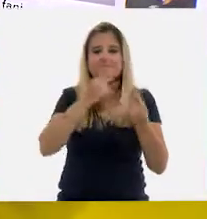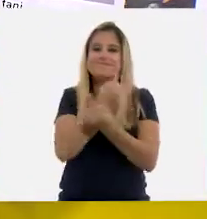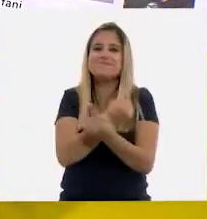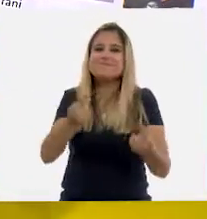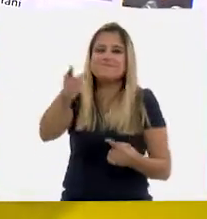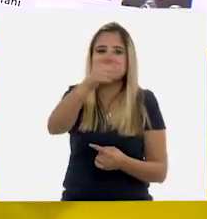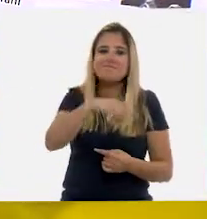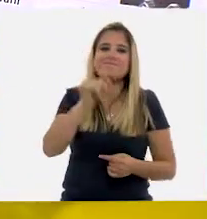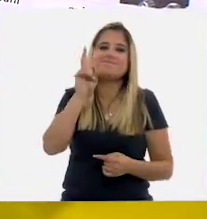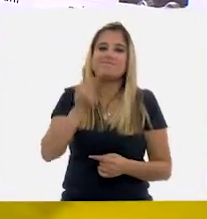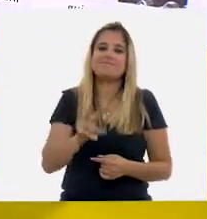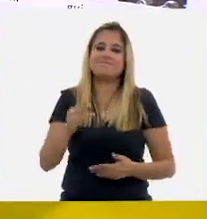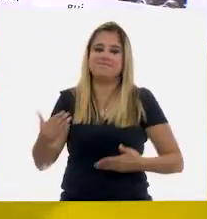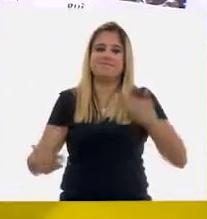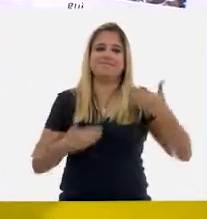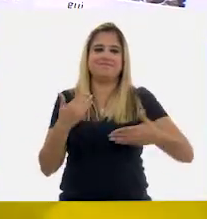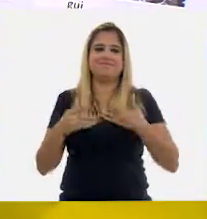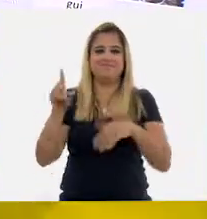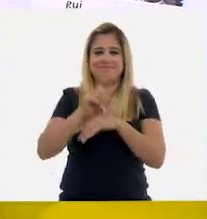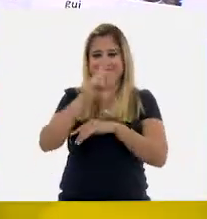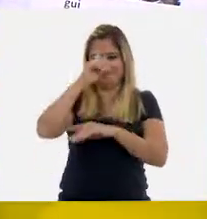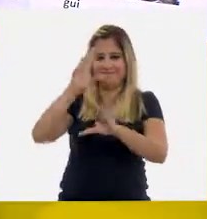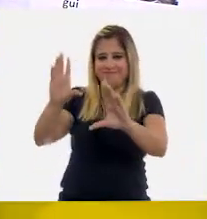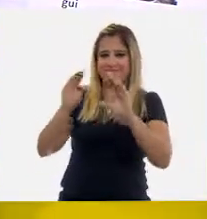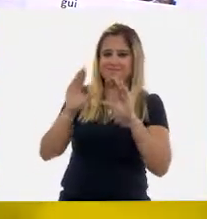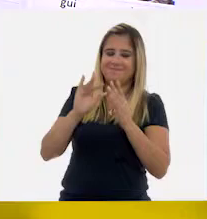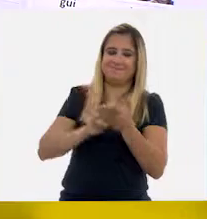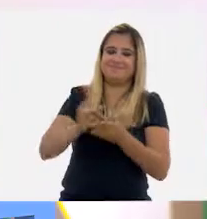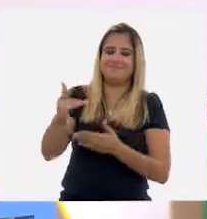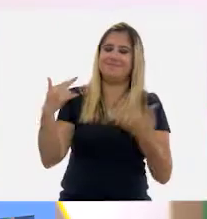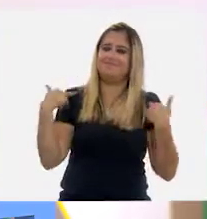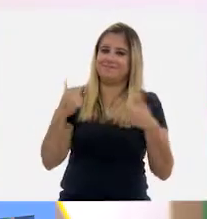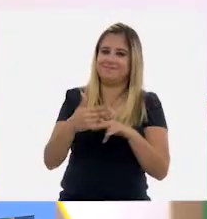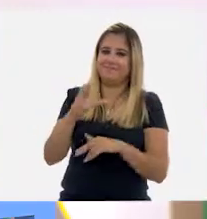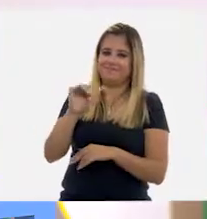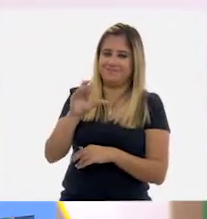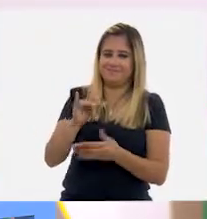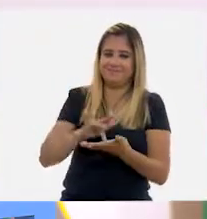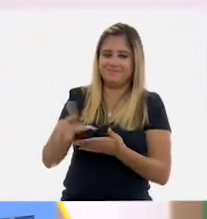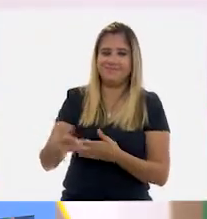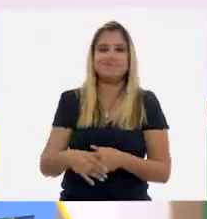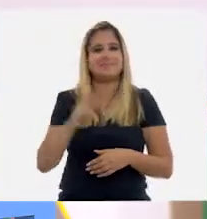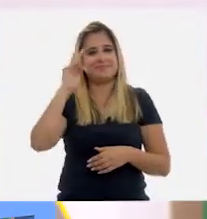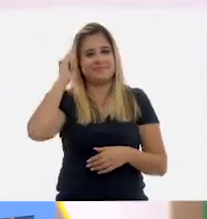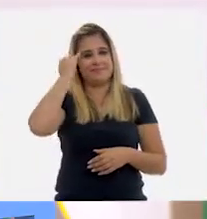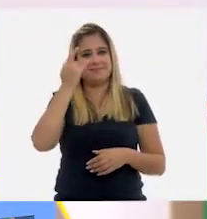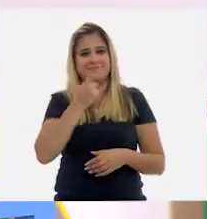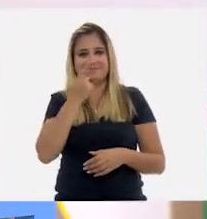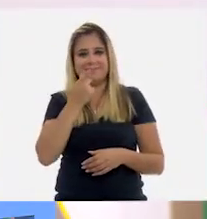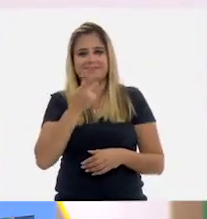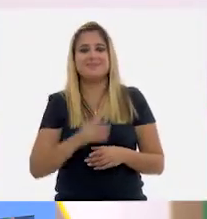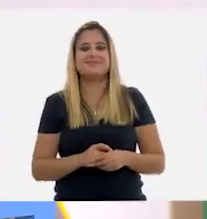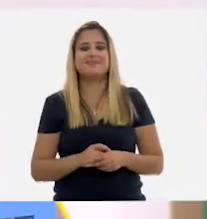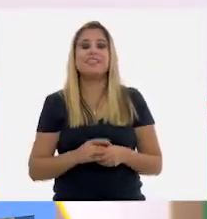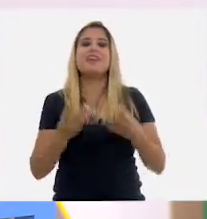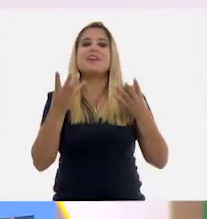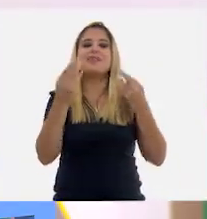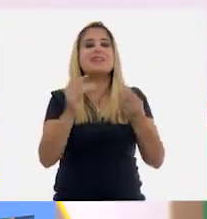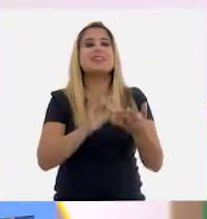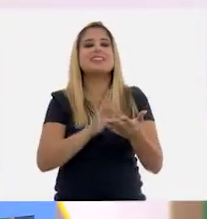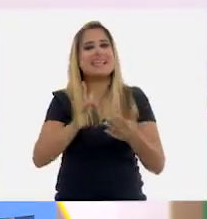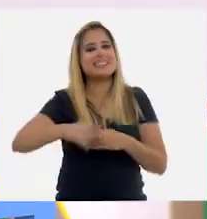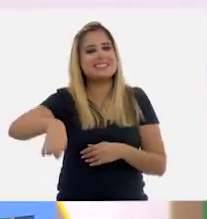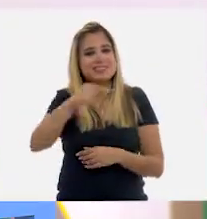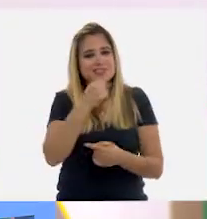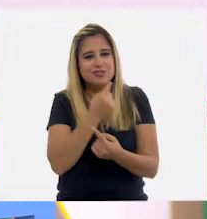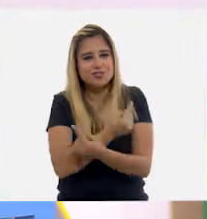y los niños, estamos muy alegres de tenerla de regreso con nosotros. Muchas gracias, maestra Caro. Kamadi, José, Kabuneti, Kamadi. Pues muchísimas gracias,